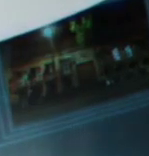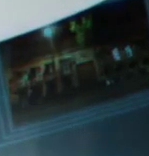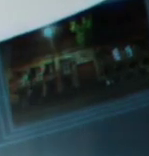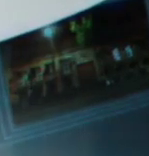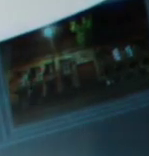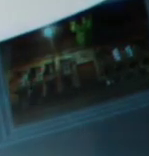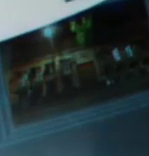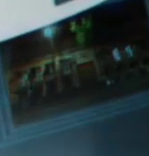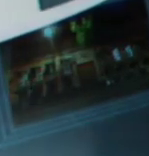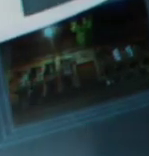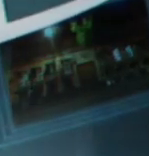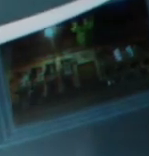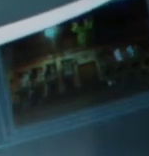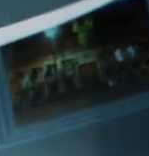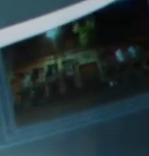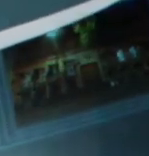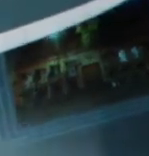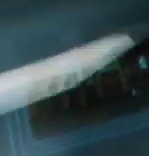Gracias.